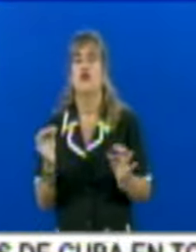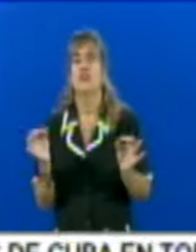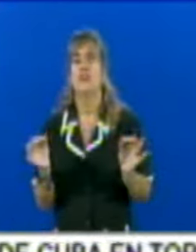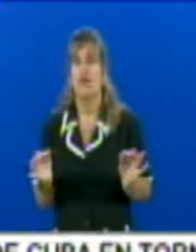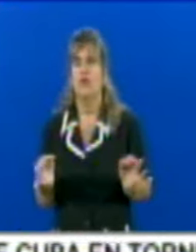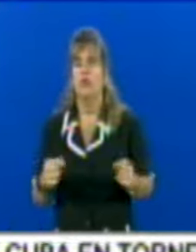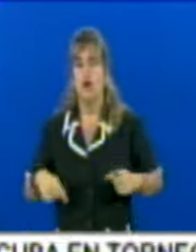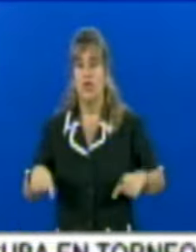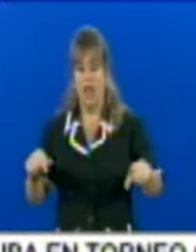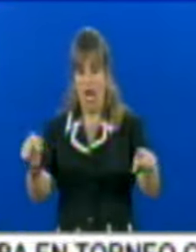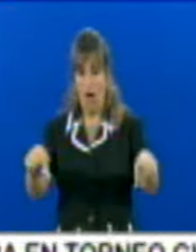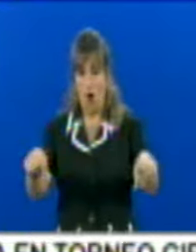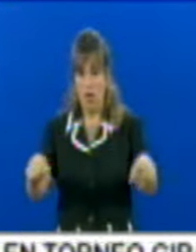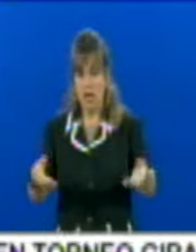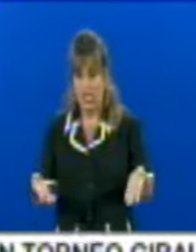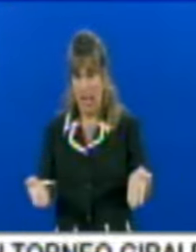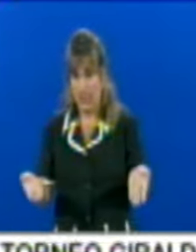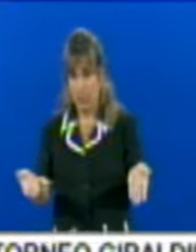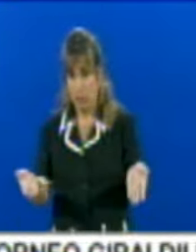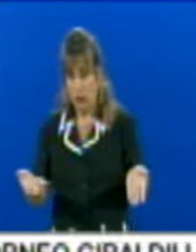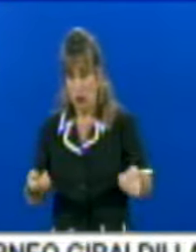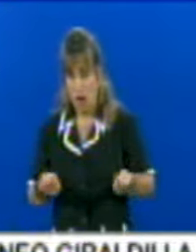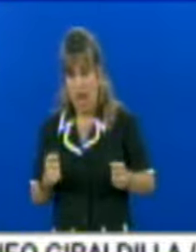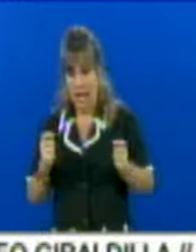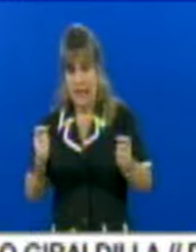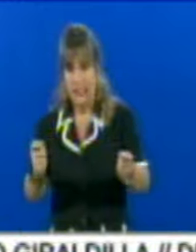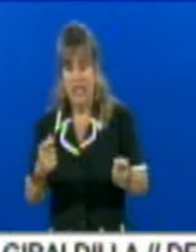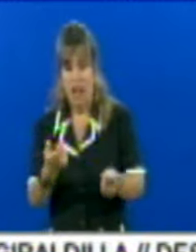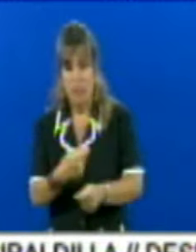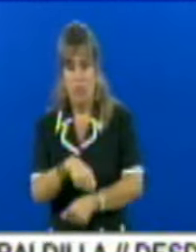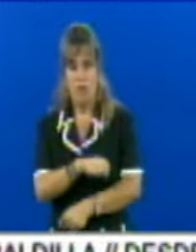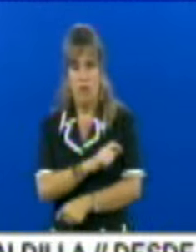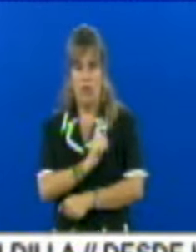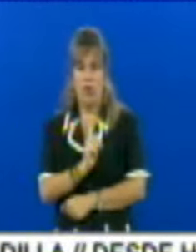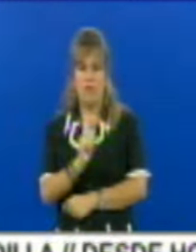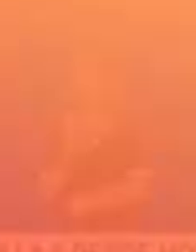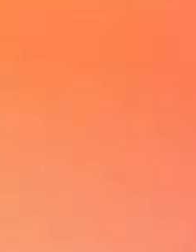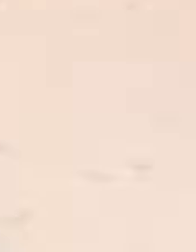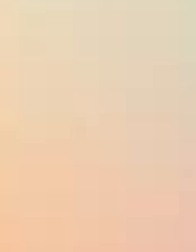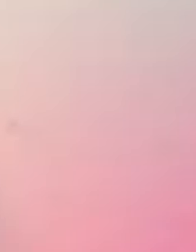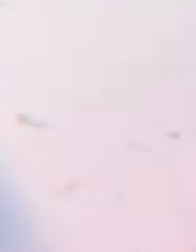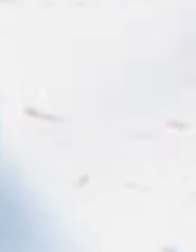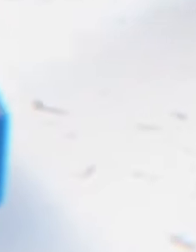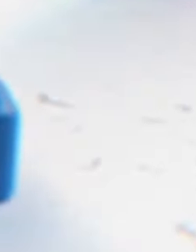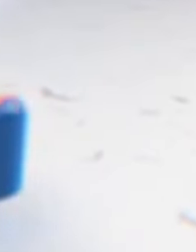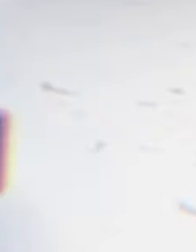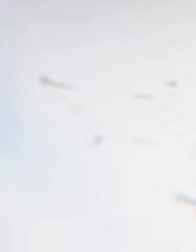de que lo que hoy está dispuesto para entregar a nuestra población esté en manos de ella.